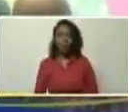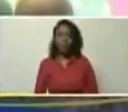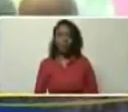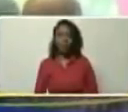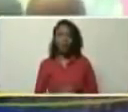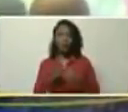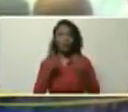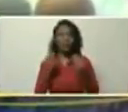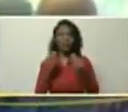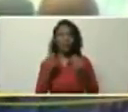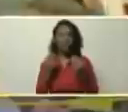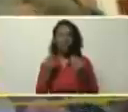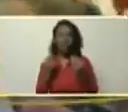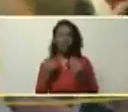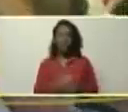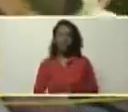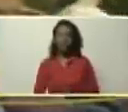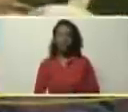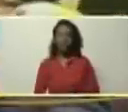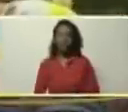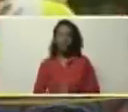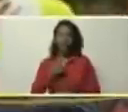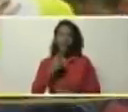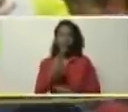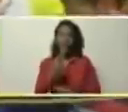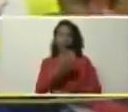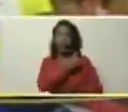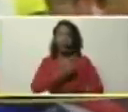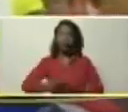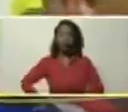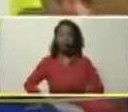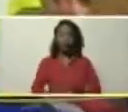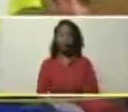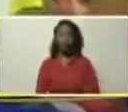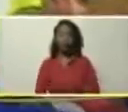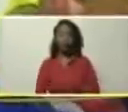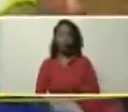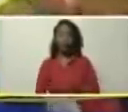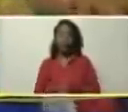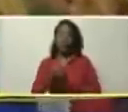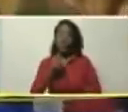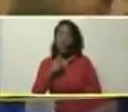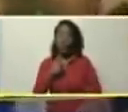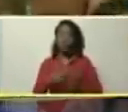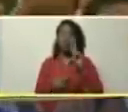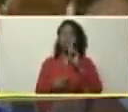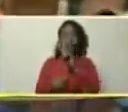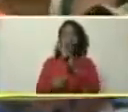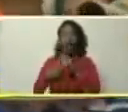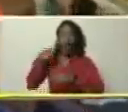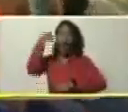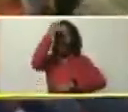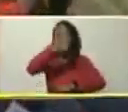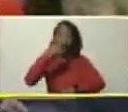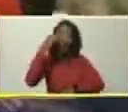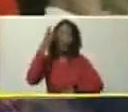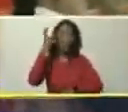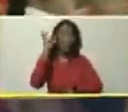Mucho se ha dicho, presidente, y yo estoy viendo los rostros de estas